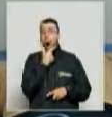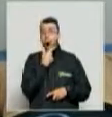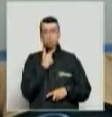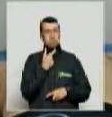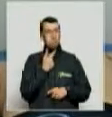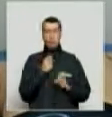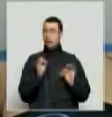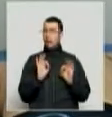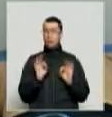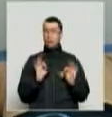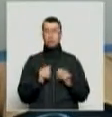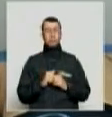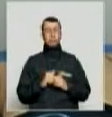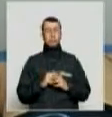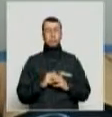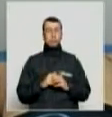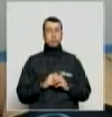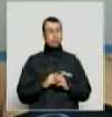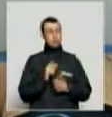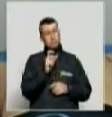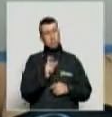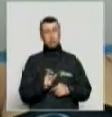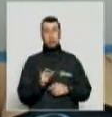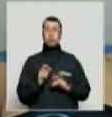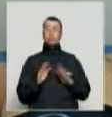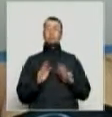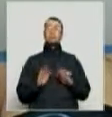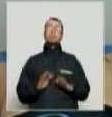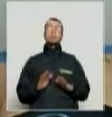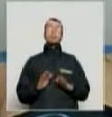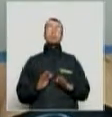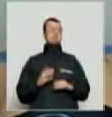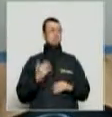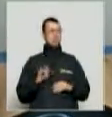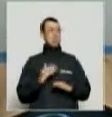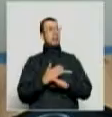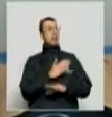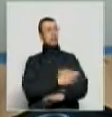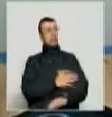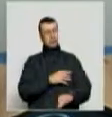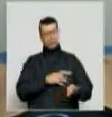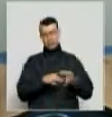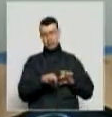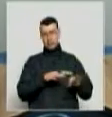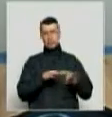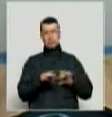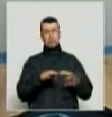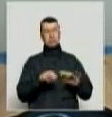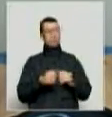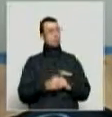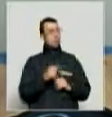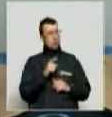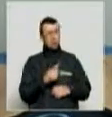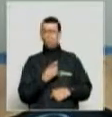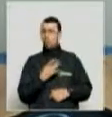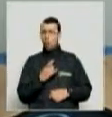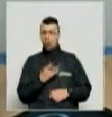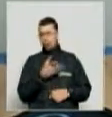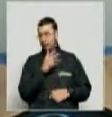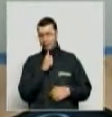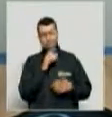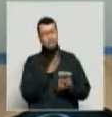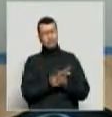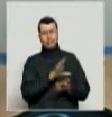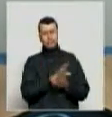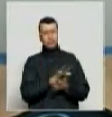puentes, y que el paciente esté recostado boca arriba, ya se le ha explicado previamente, que el examen no le va a doler, que lo único que tiene que